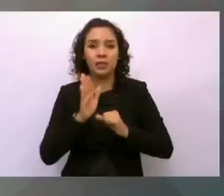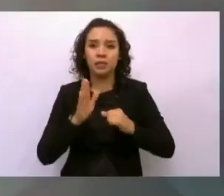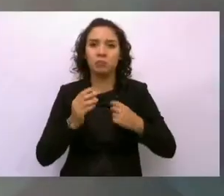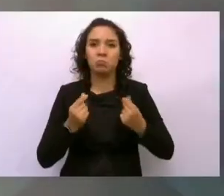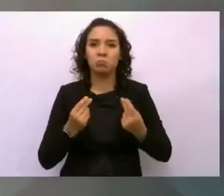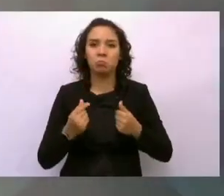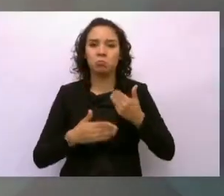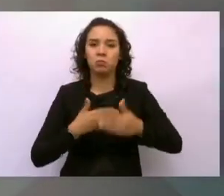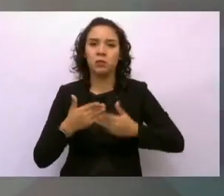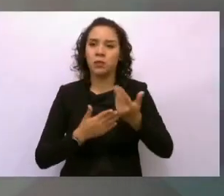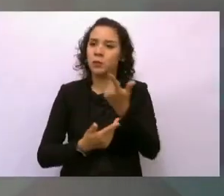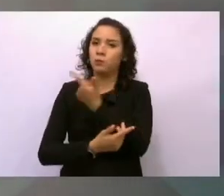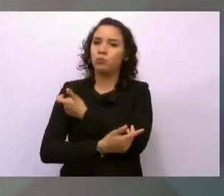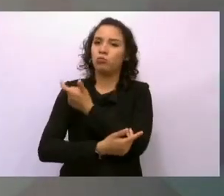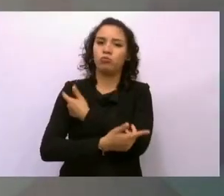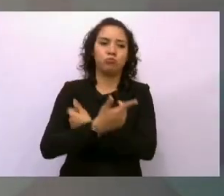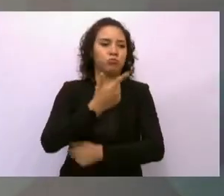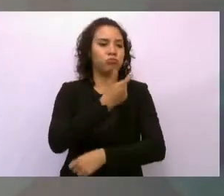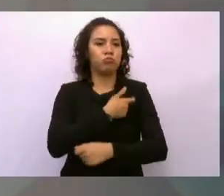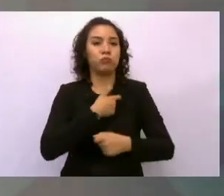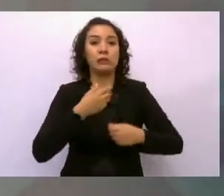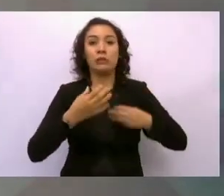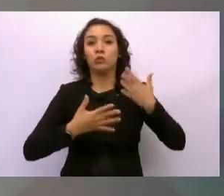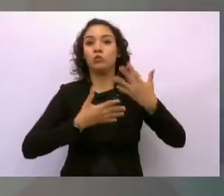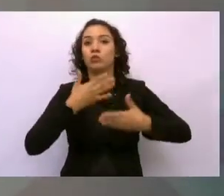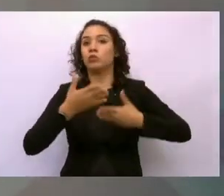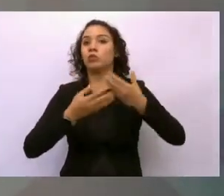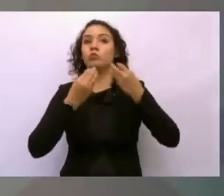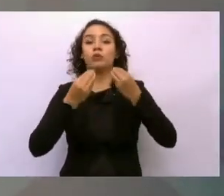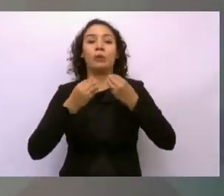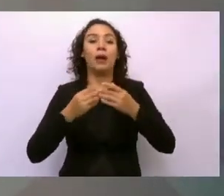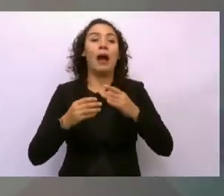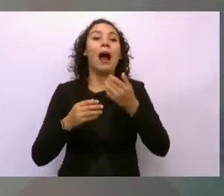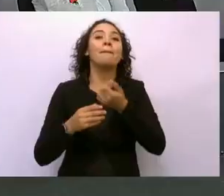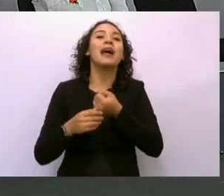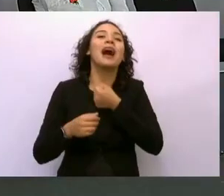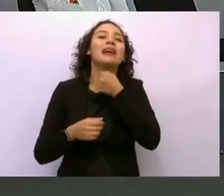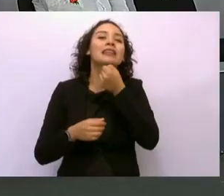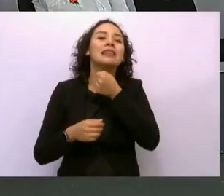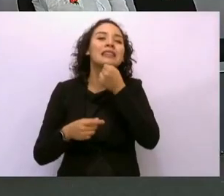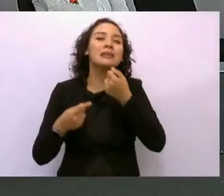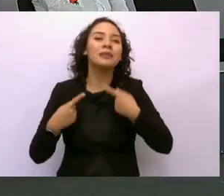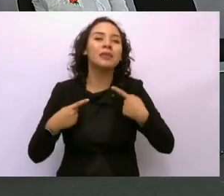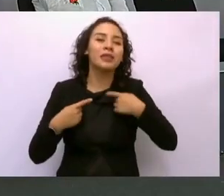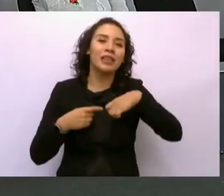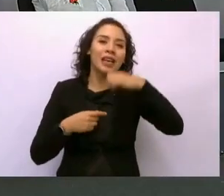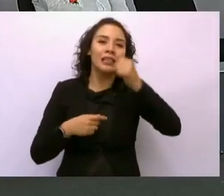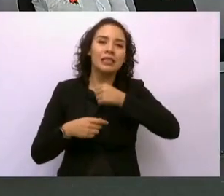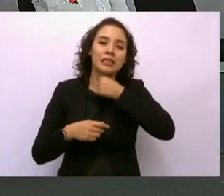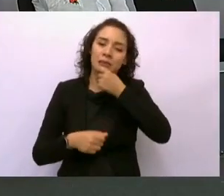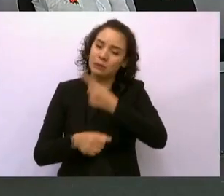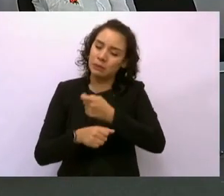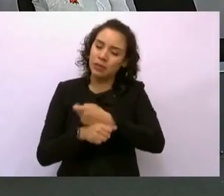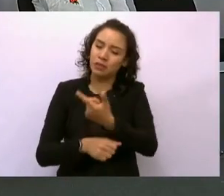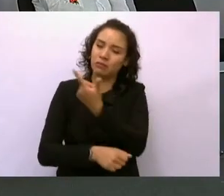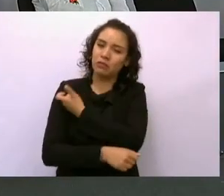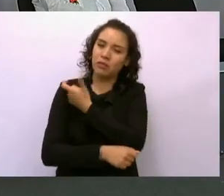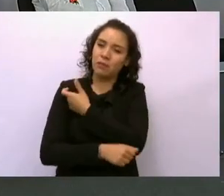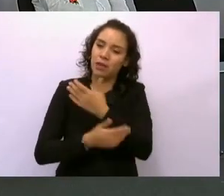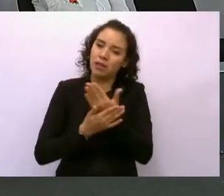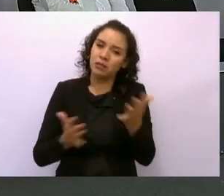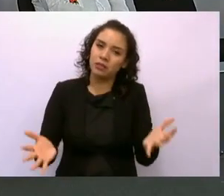vacunamos con una primera dosis a todos los adultos mayores del país.